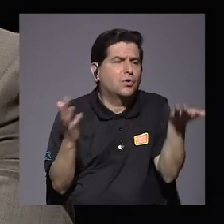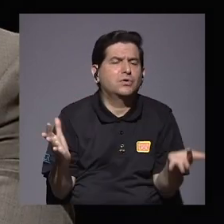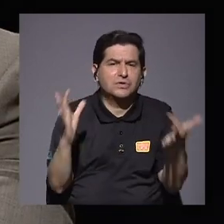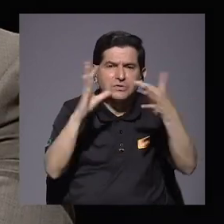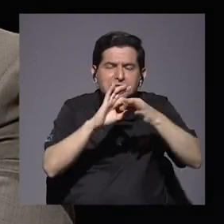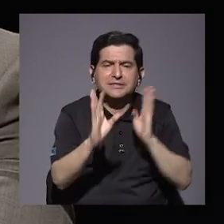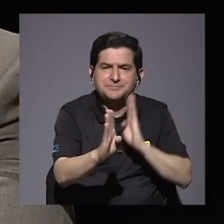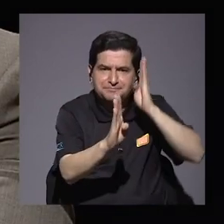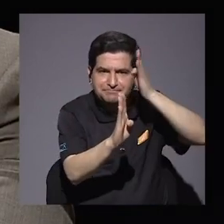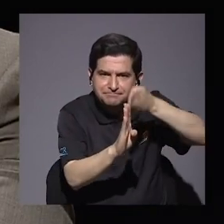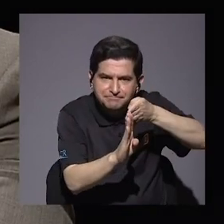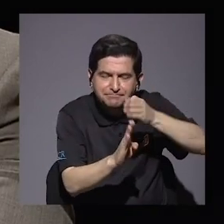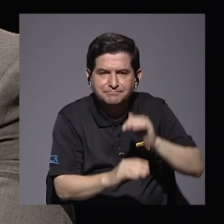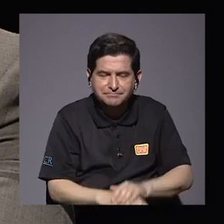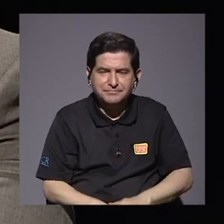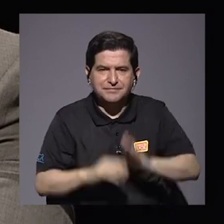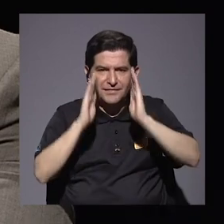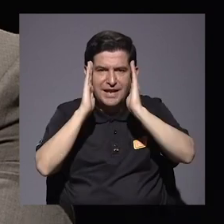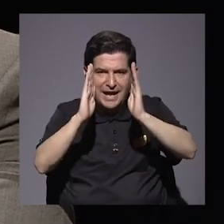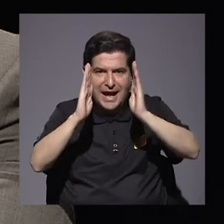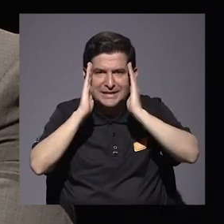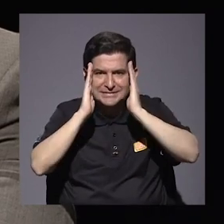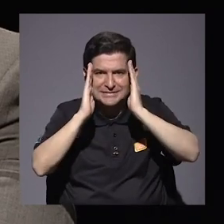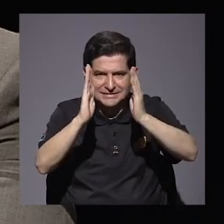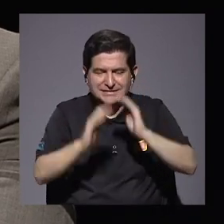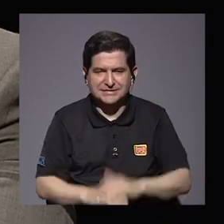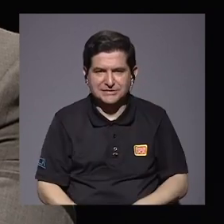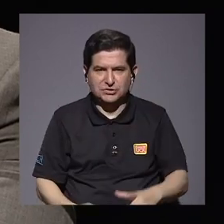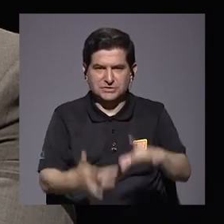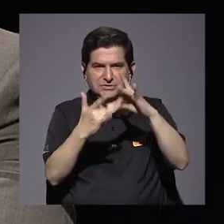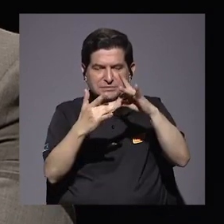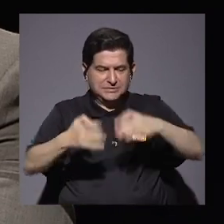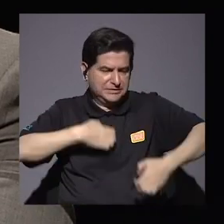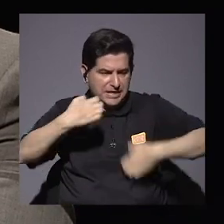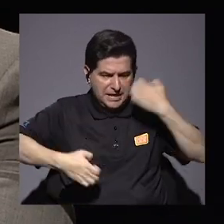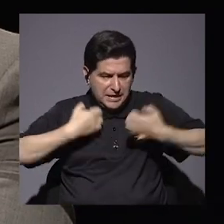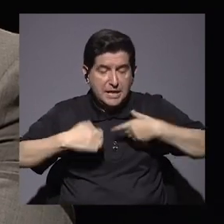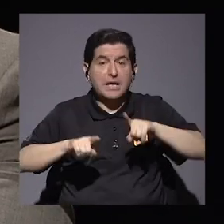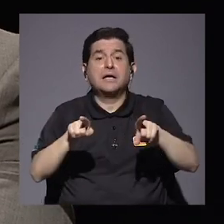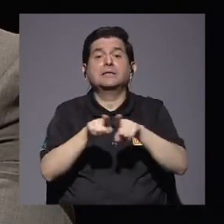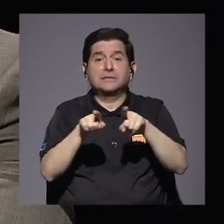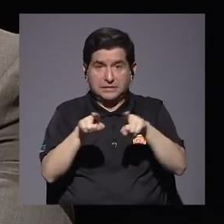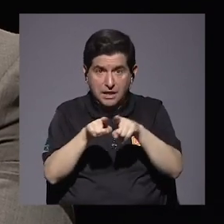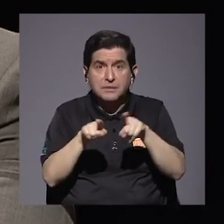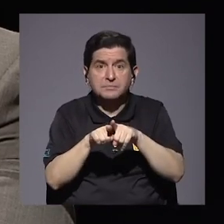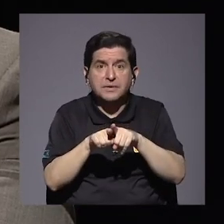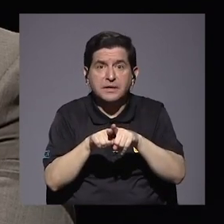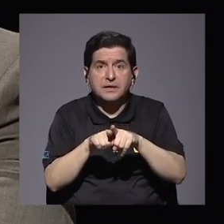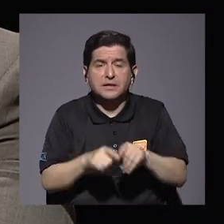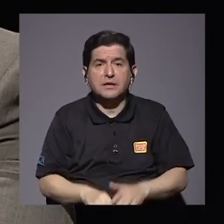asuntos relacionados directamente con la atención, sobre todo emocional, pero la atención también